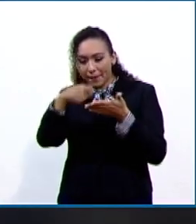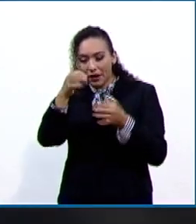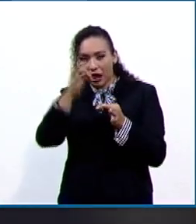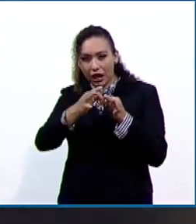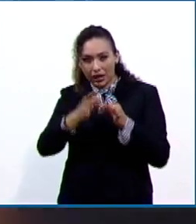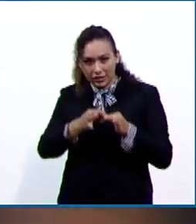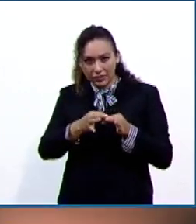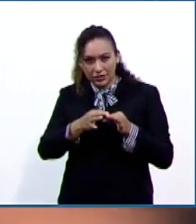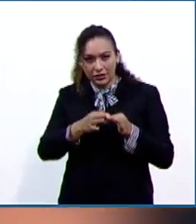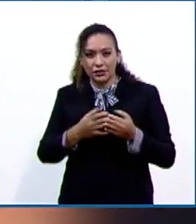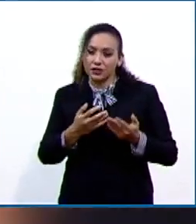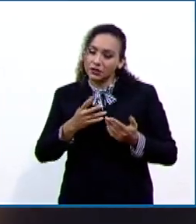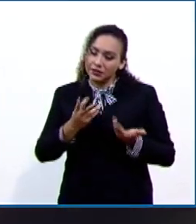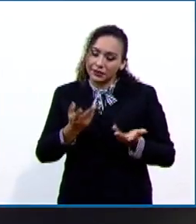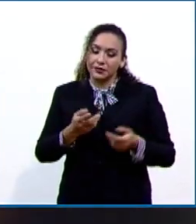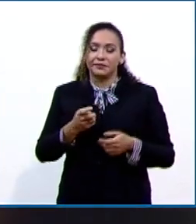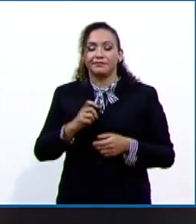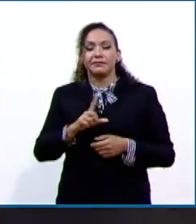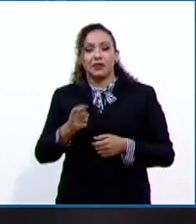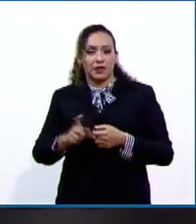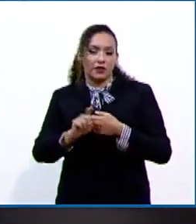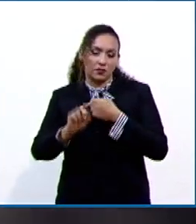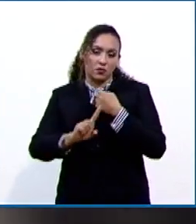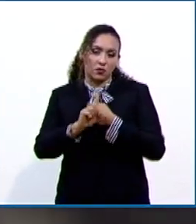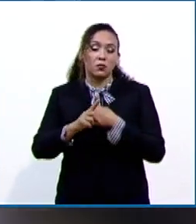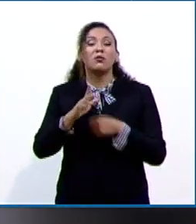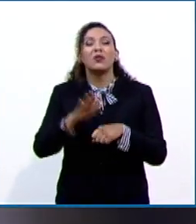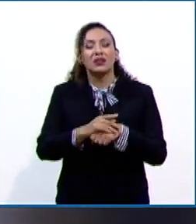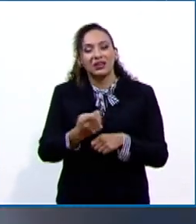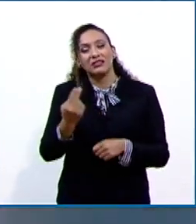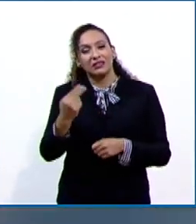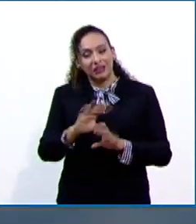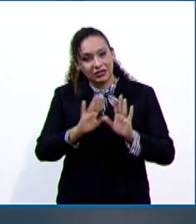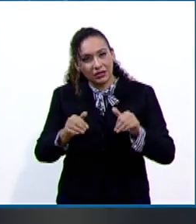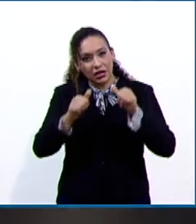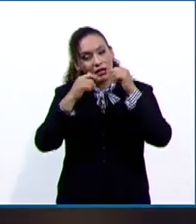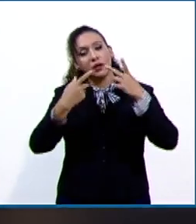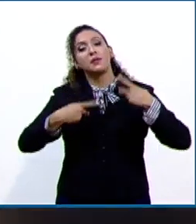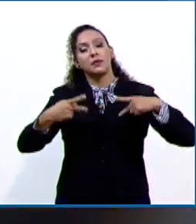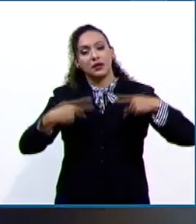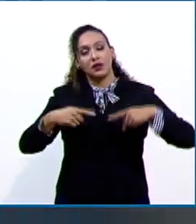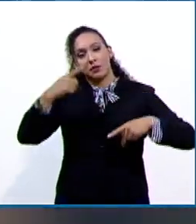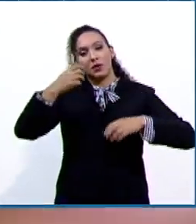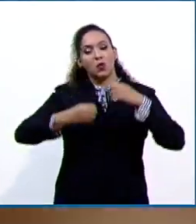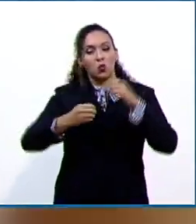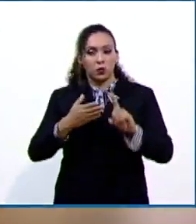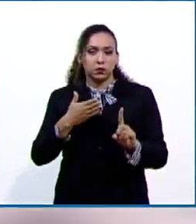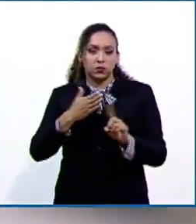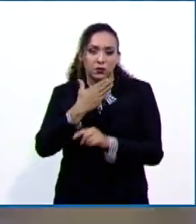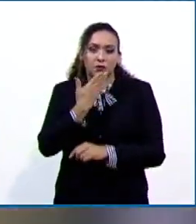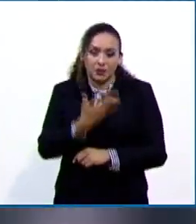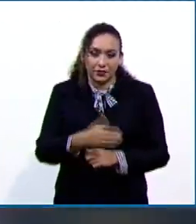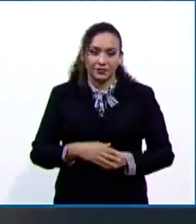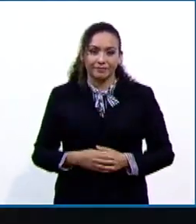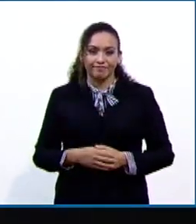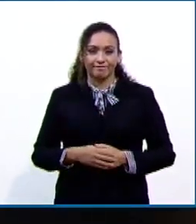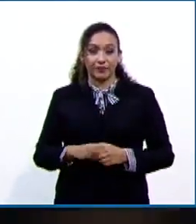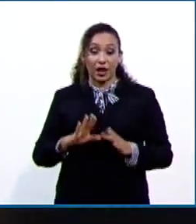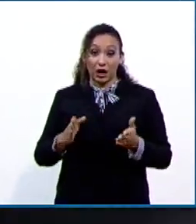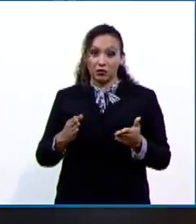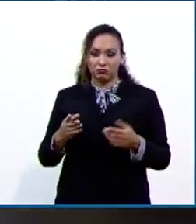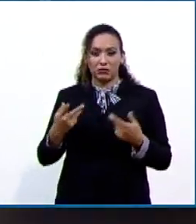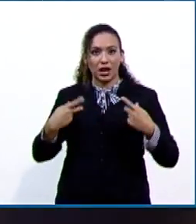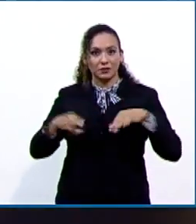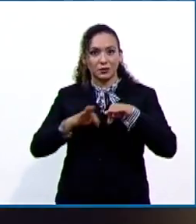resulten necesarias con el fin de procurar el interés social y la adecuada impartición de justicia. Esta decisión no fue recibida de